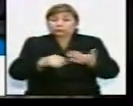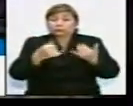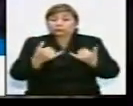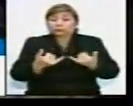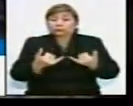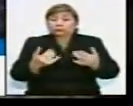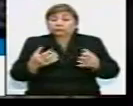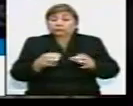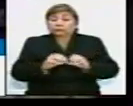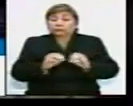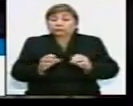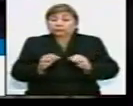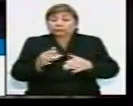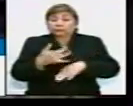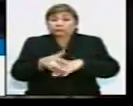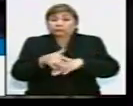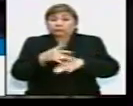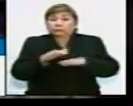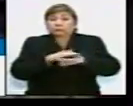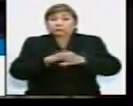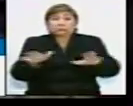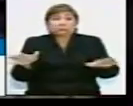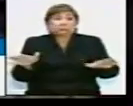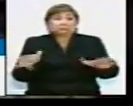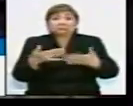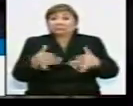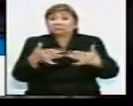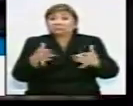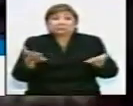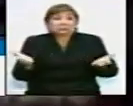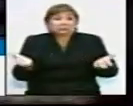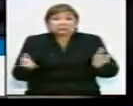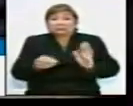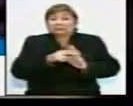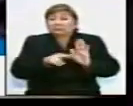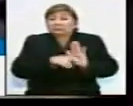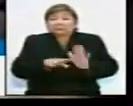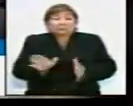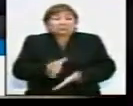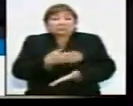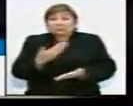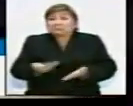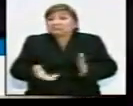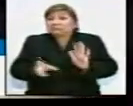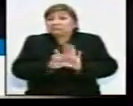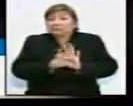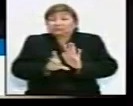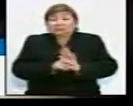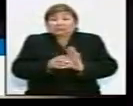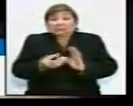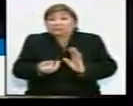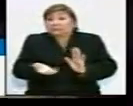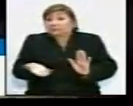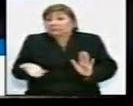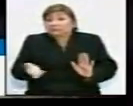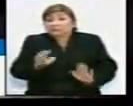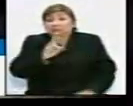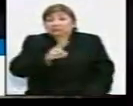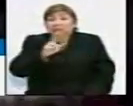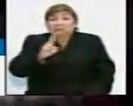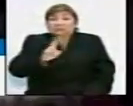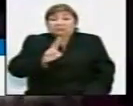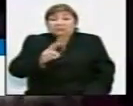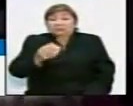nos encontramos en un vacío normativo. No existe legalmente en la resolución